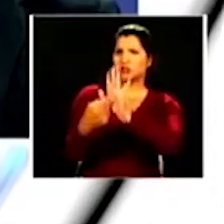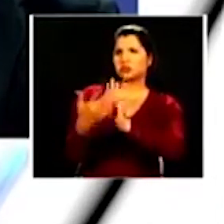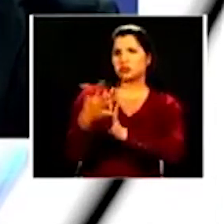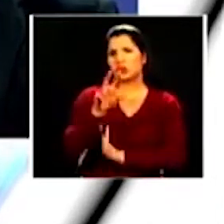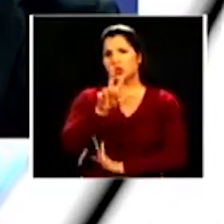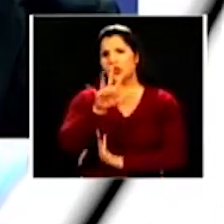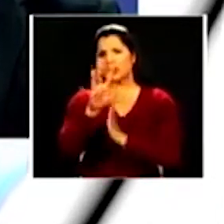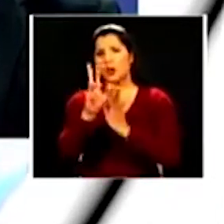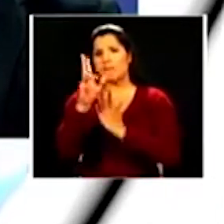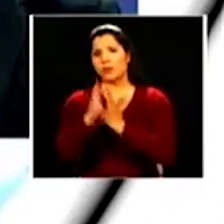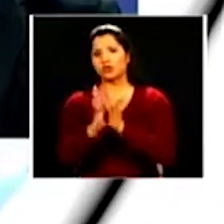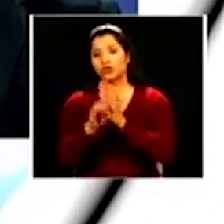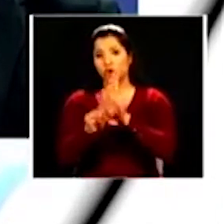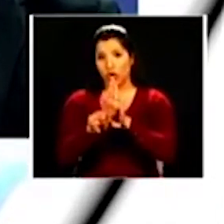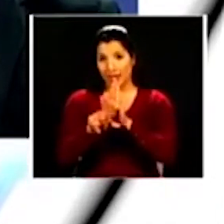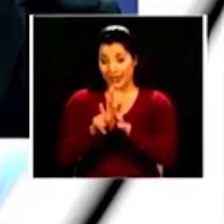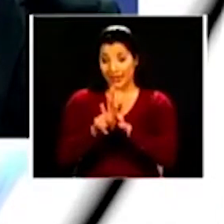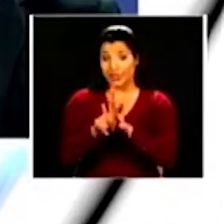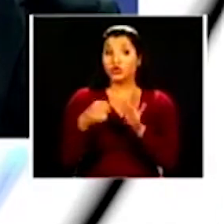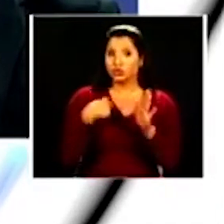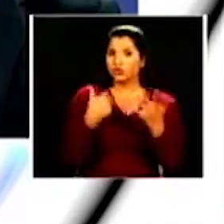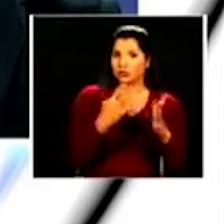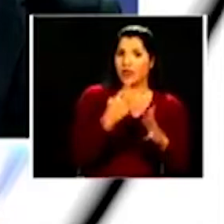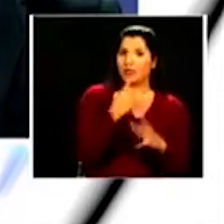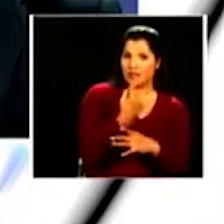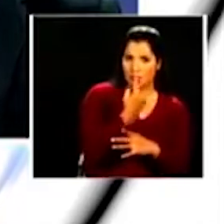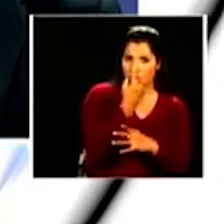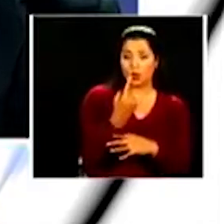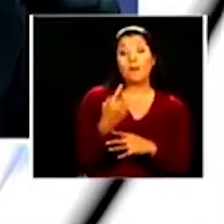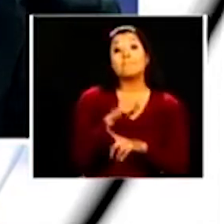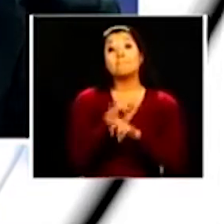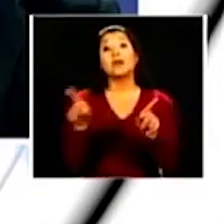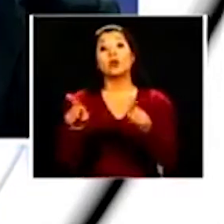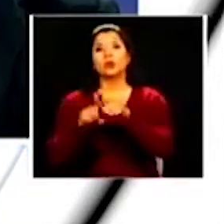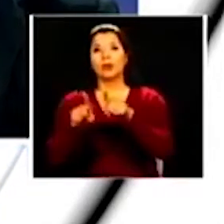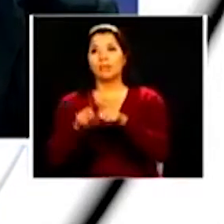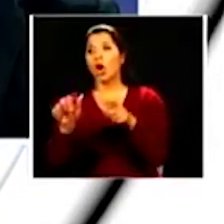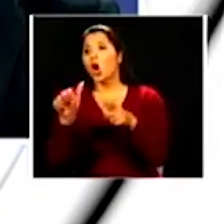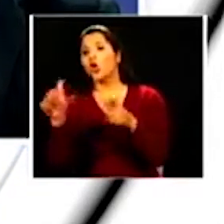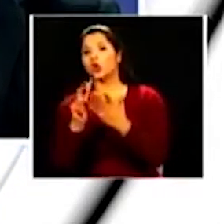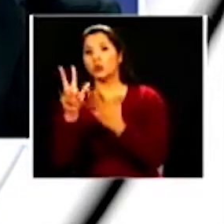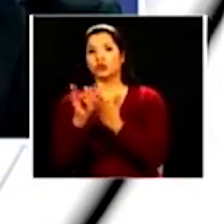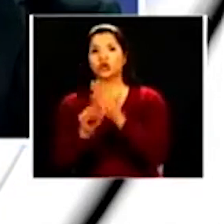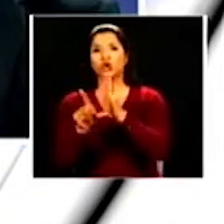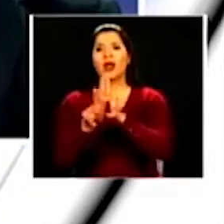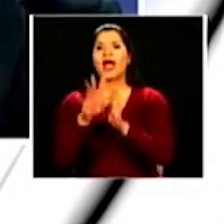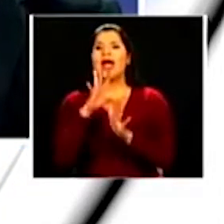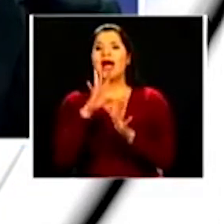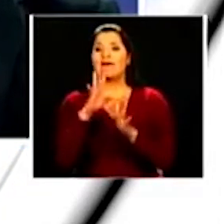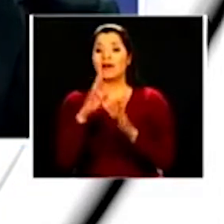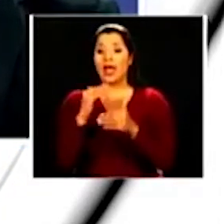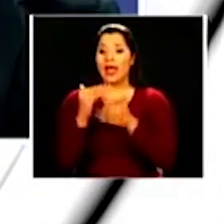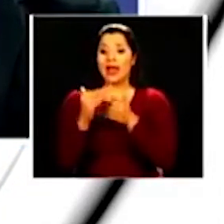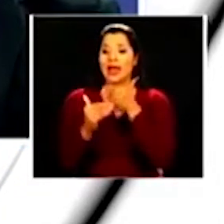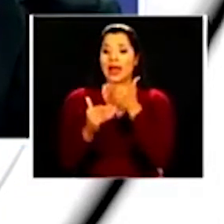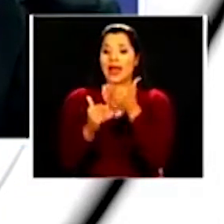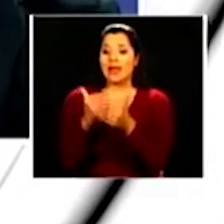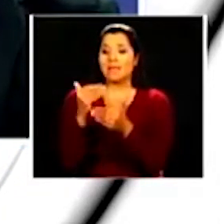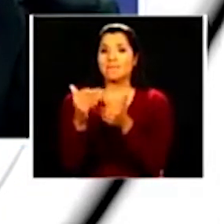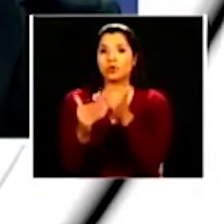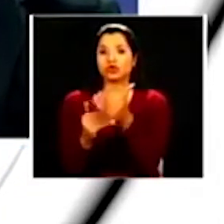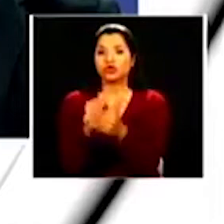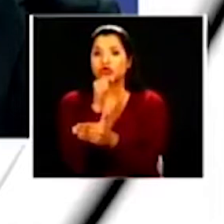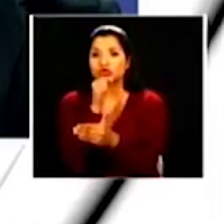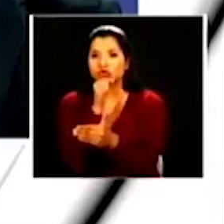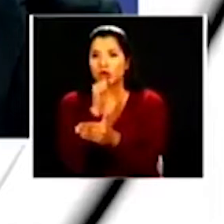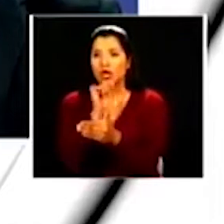proyectos de ley, además del que ya mencioné, hay otro que habla del envejecimiento activo, oportunidades para los adultos